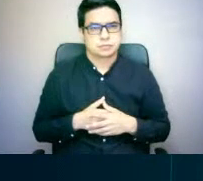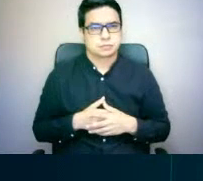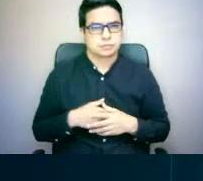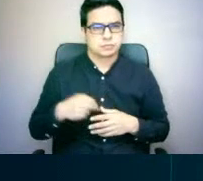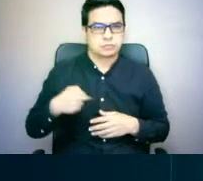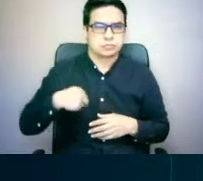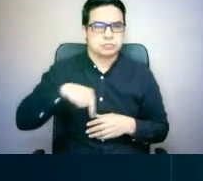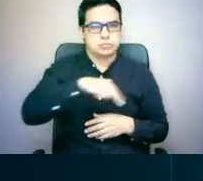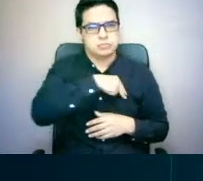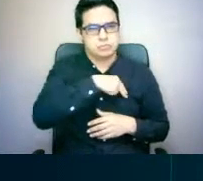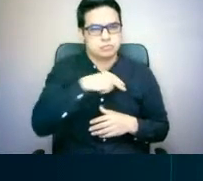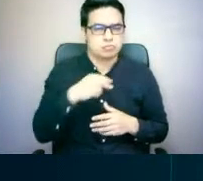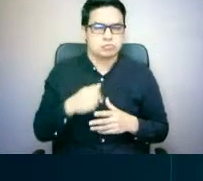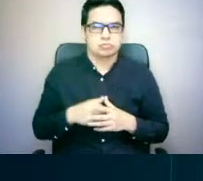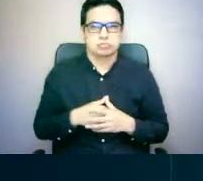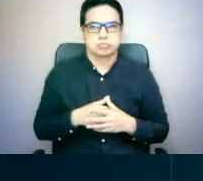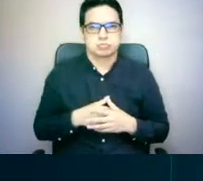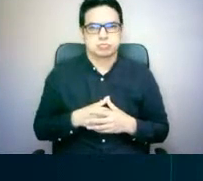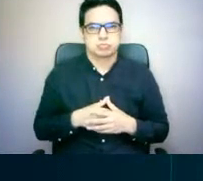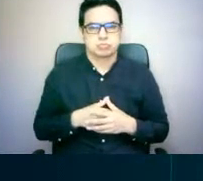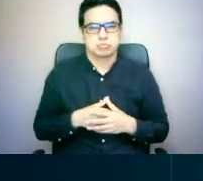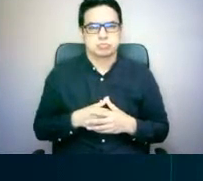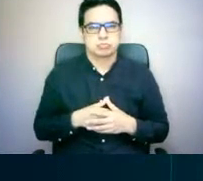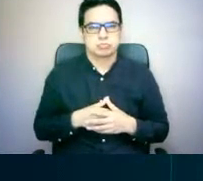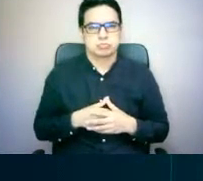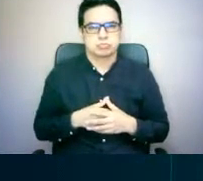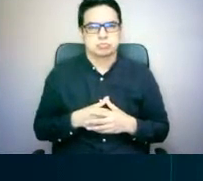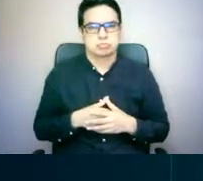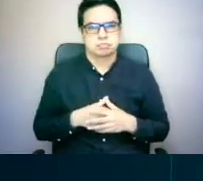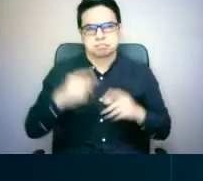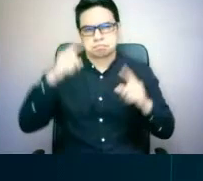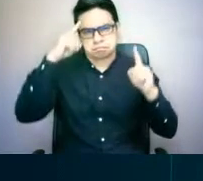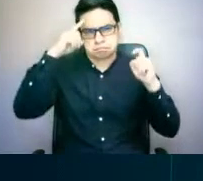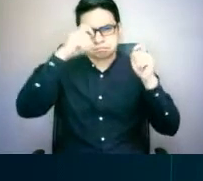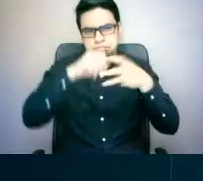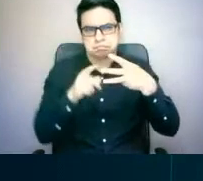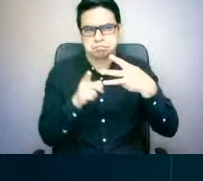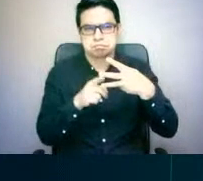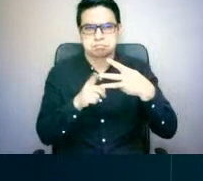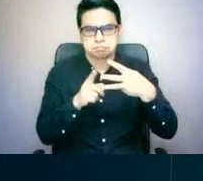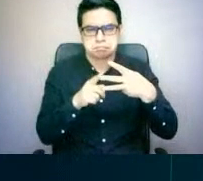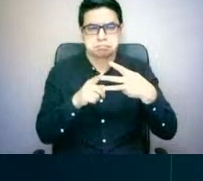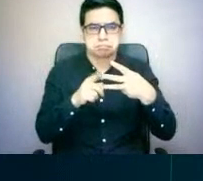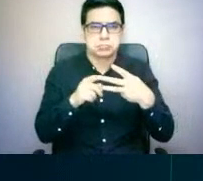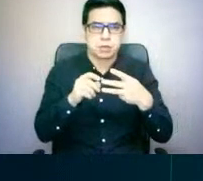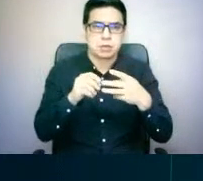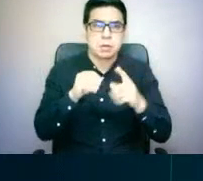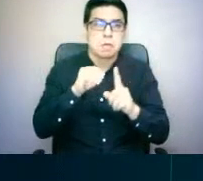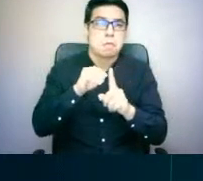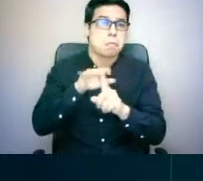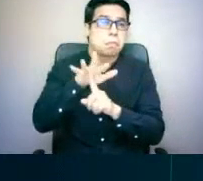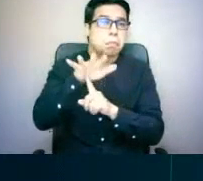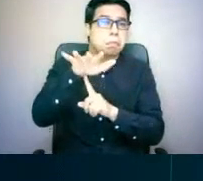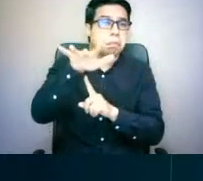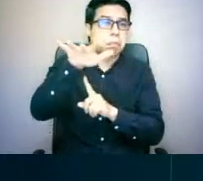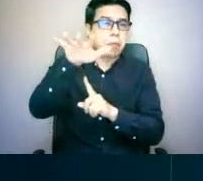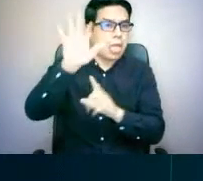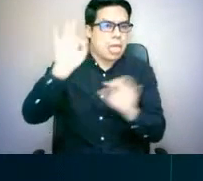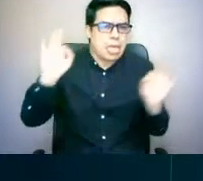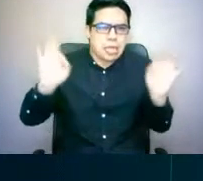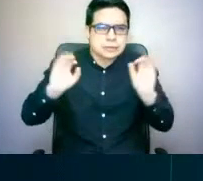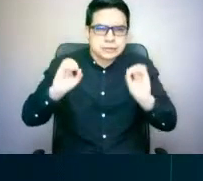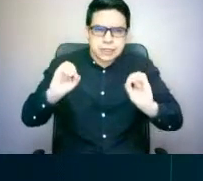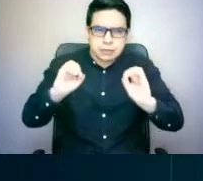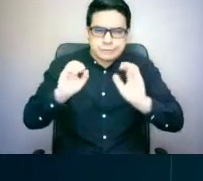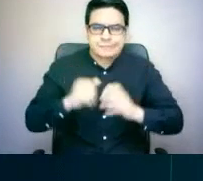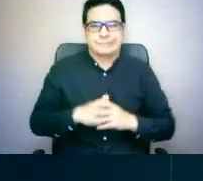Y también pues tendríamos unas emisiones más reducidas. También cabe resaltar que